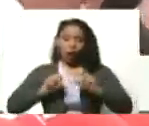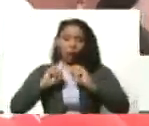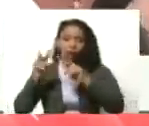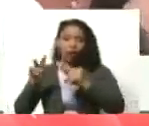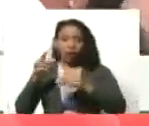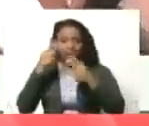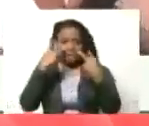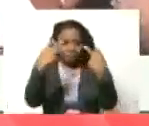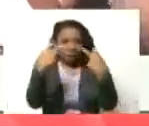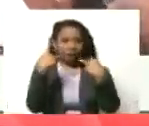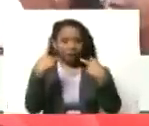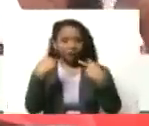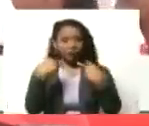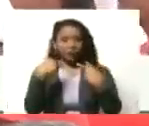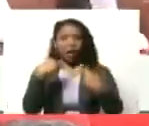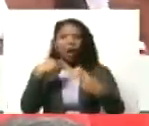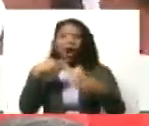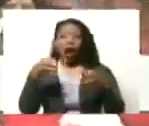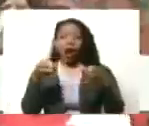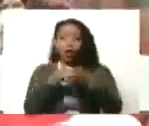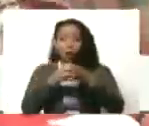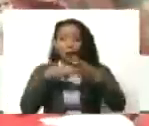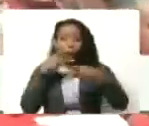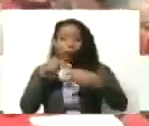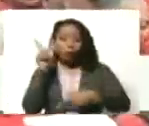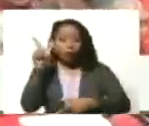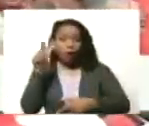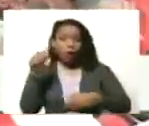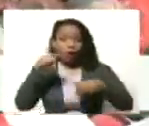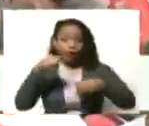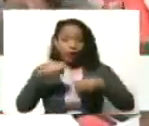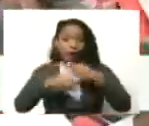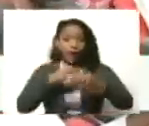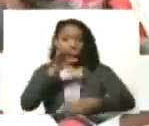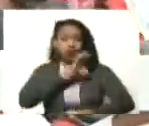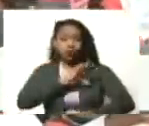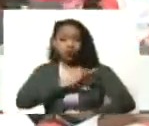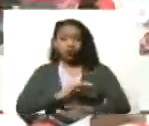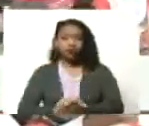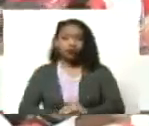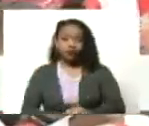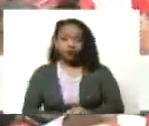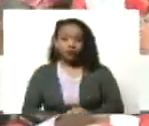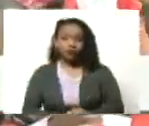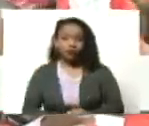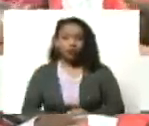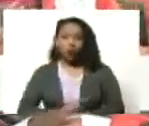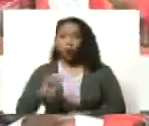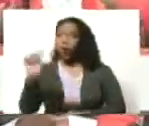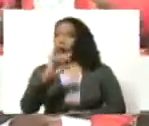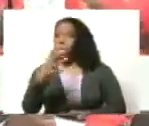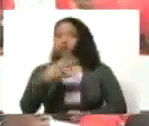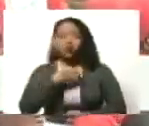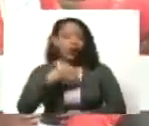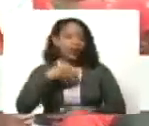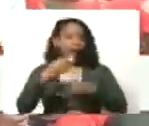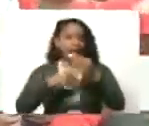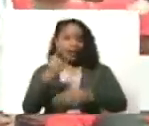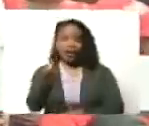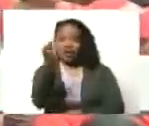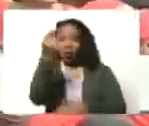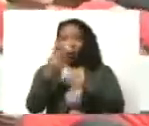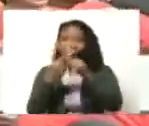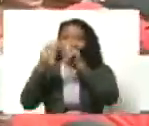Miren, lo que hace el partido, lo que hace el Partido Socialista Unido de Venezuela, no lo puede hacer ningún